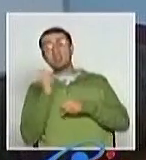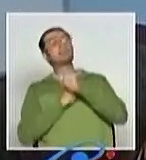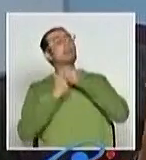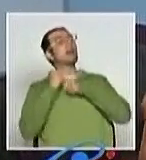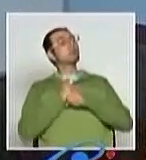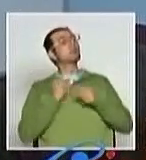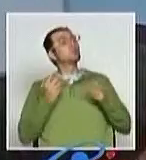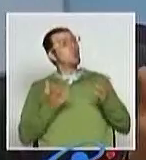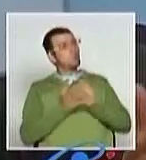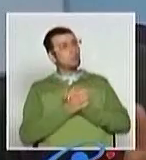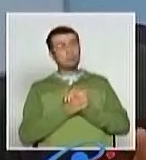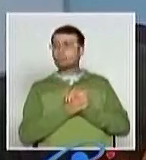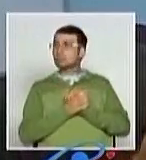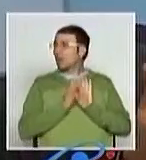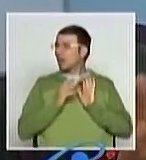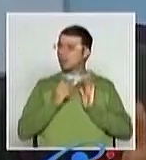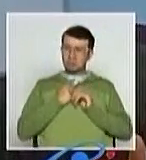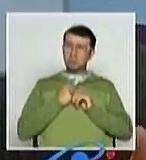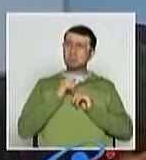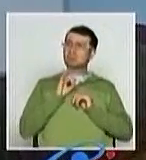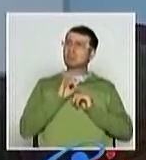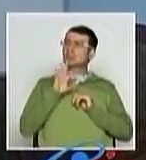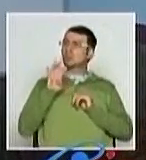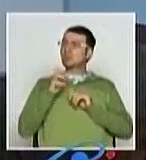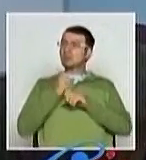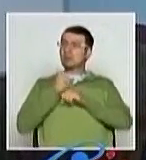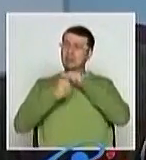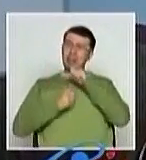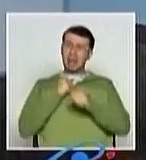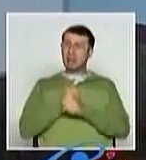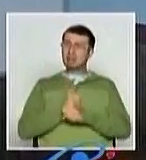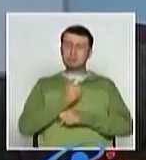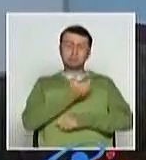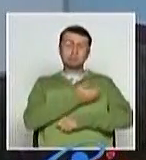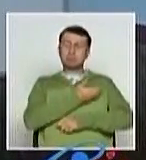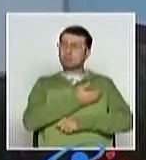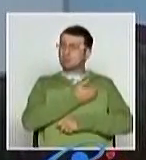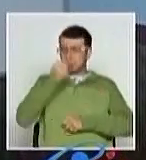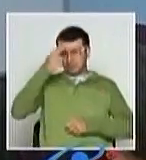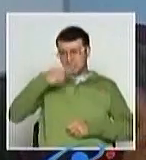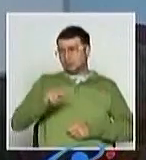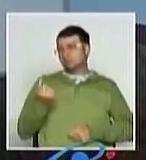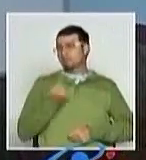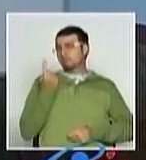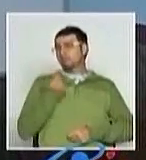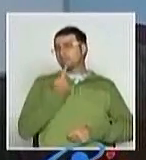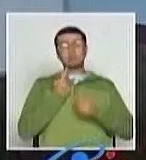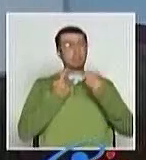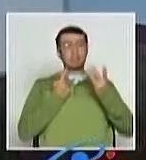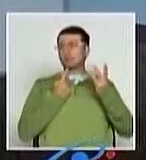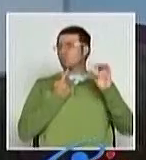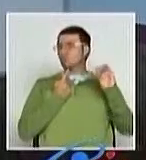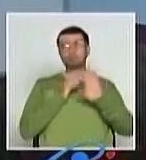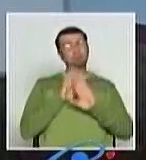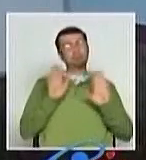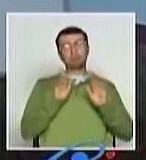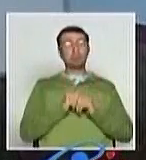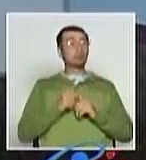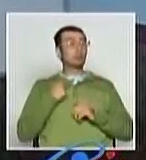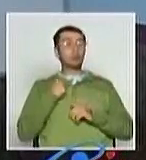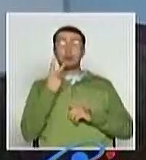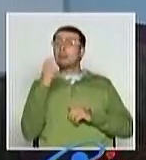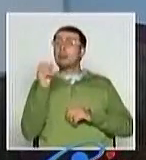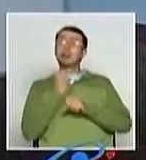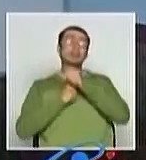señora pues soy una mujer 39 años madre soltera comenzó a darme datos muy puntuales hace 20 años mi sueño